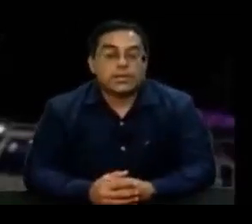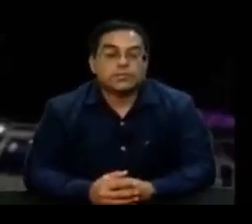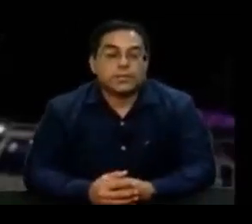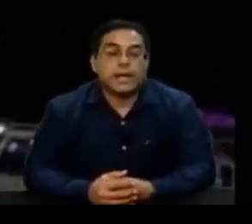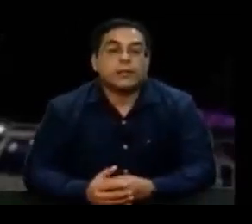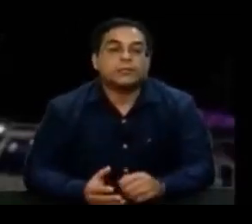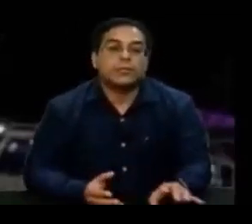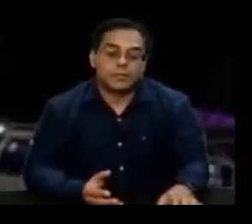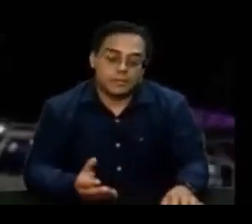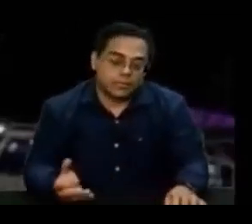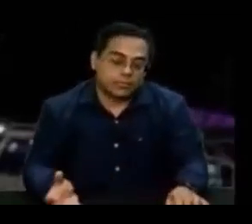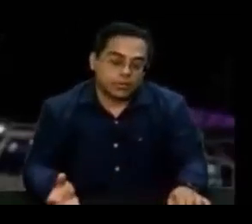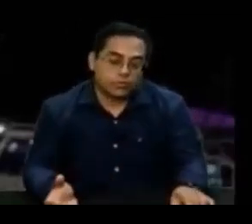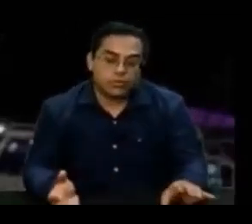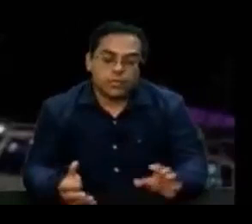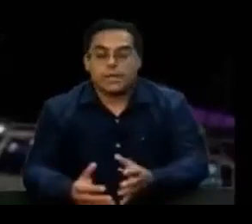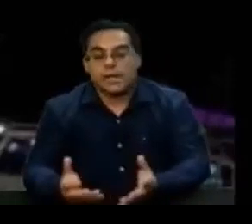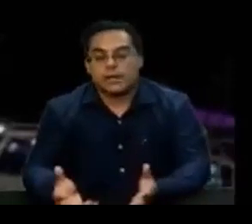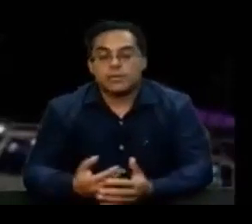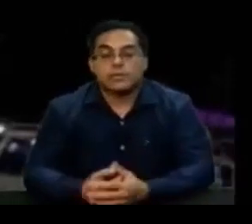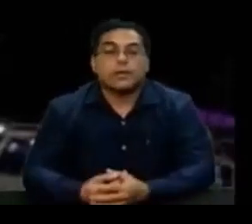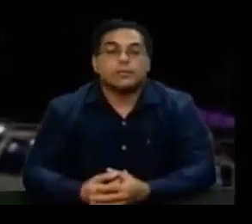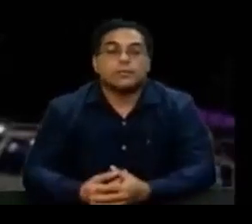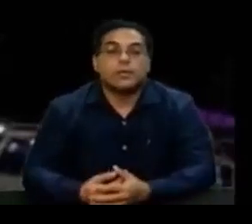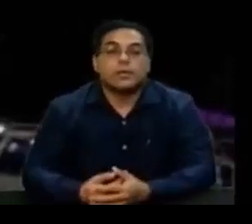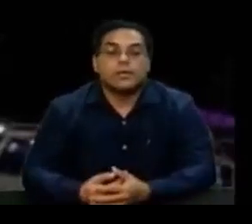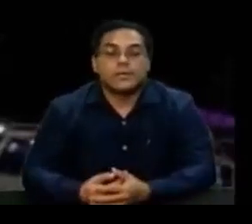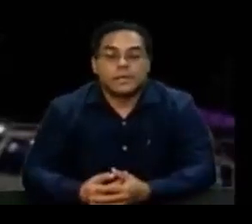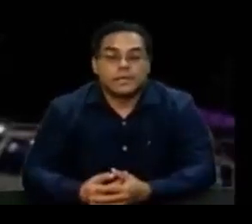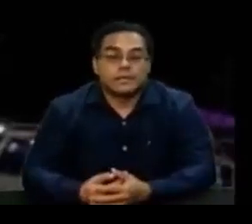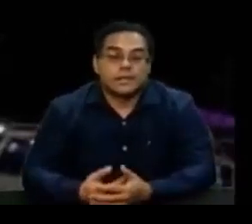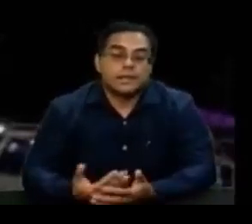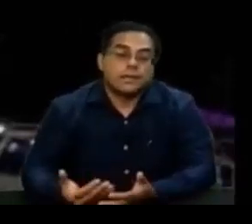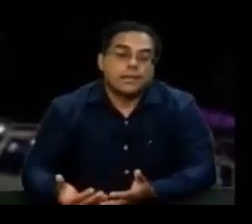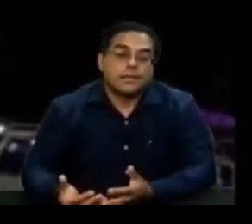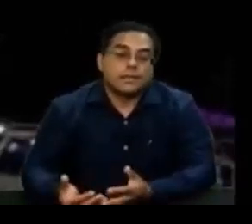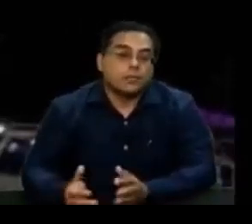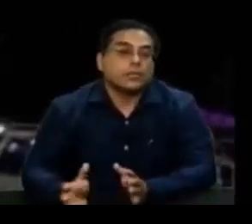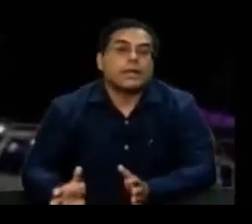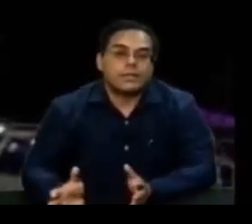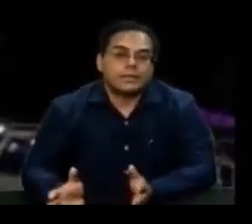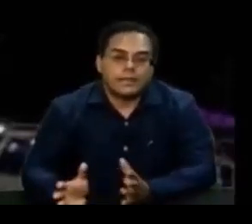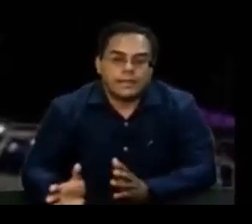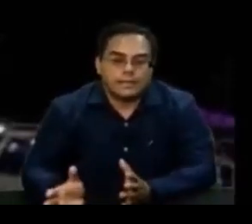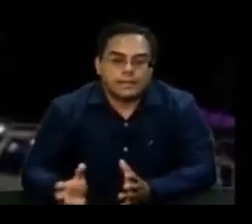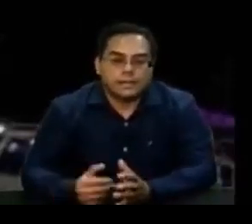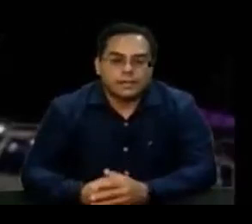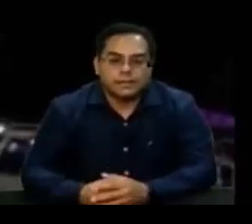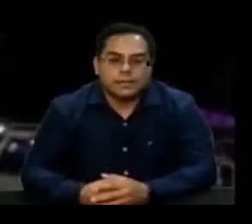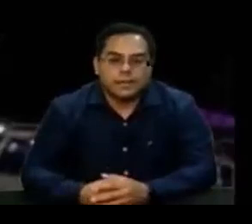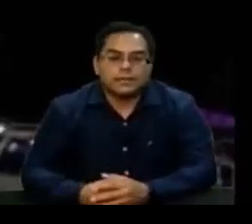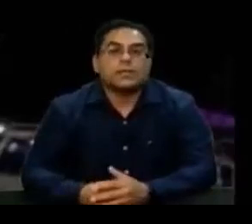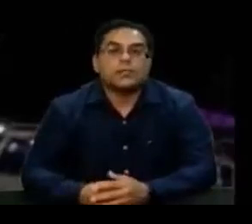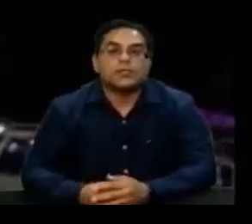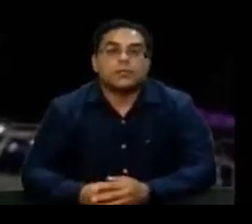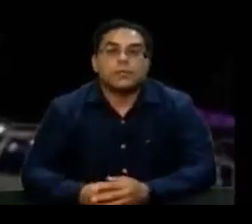que considerarlo. Siempre si tenemos alguna duda, acudir siempre a algún especialista en alguna de las materias de